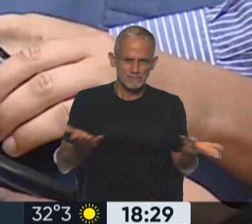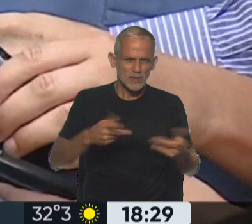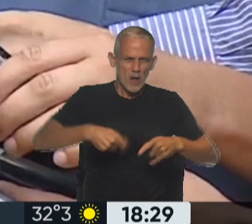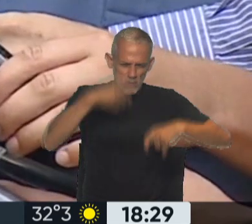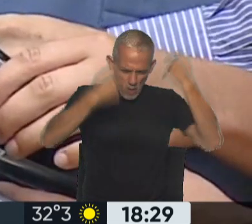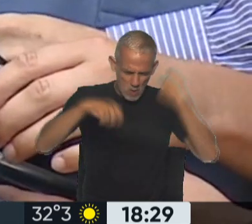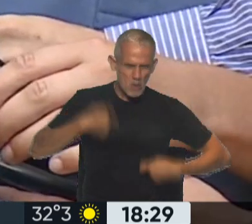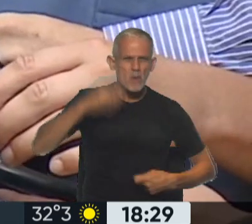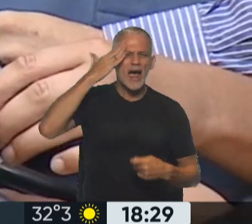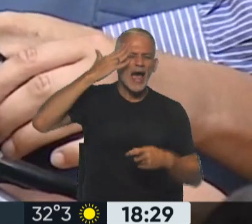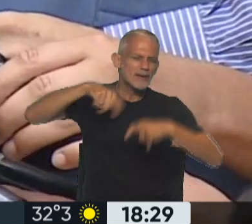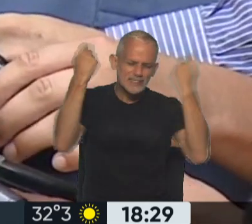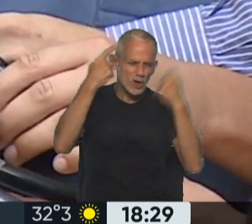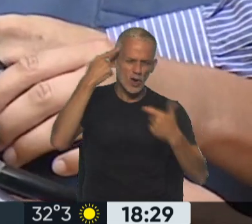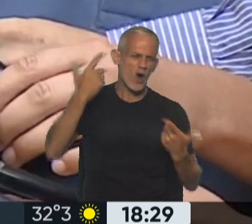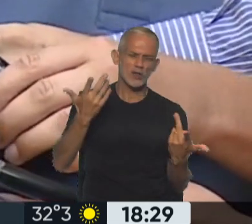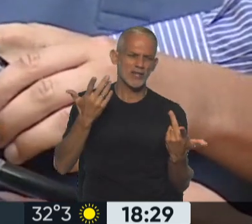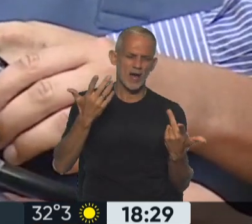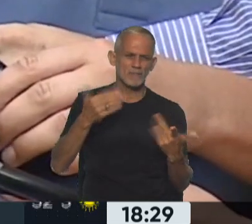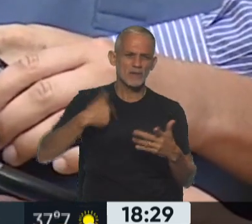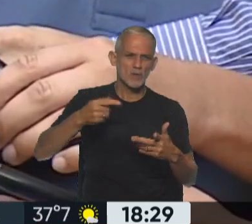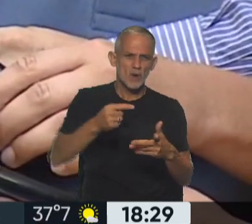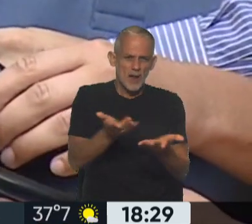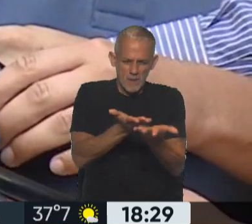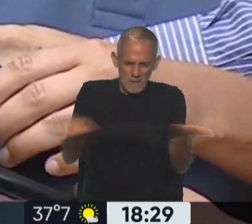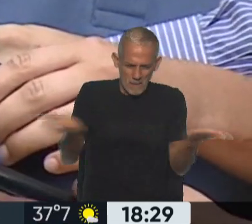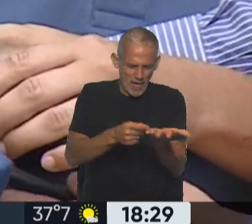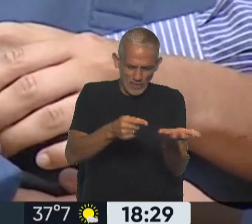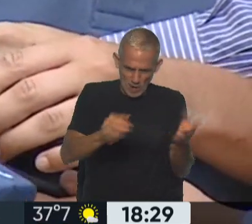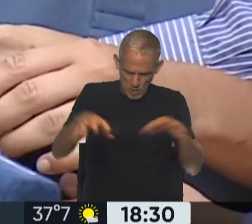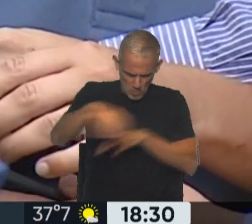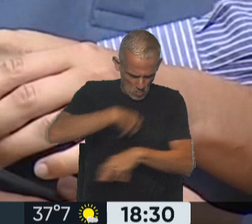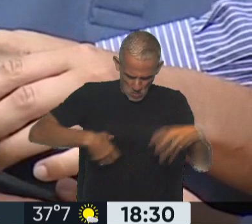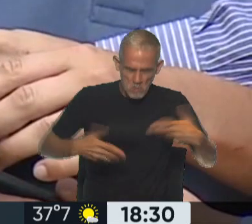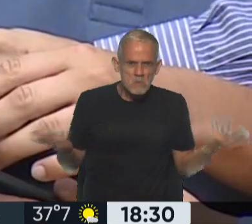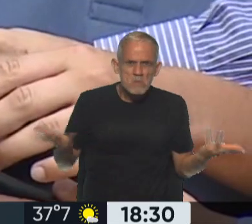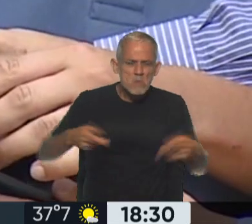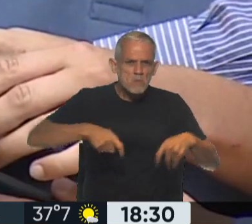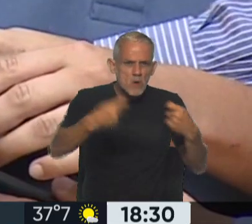rompieron todo, la cabeza. Estaba puesto en una bandeja, todos sus órganos.